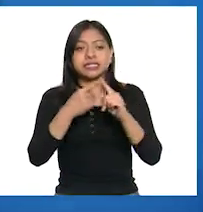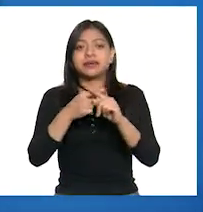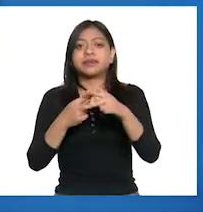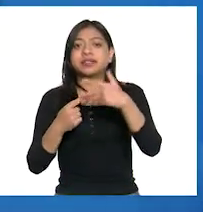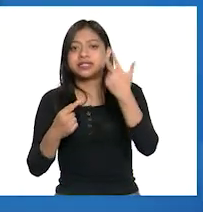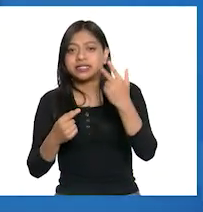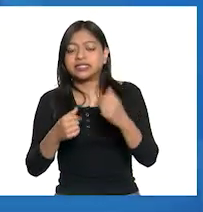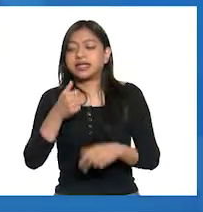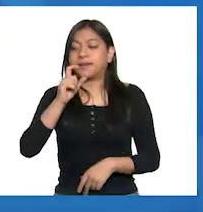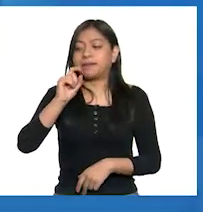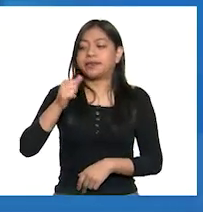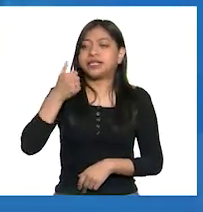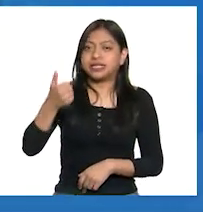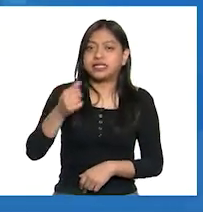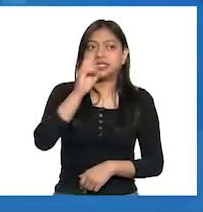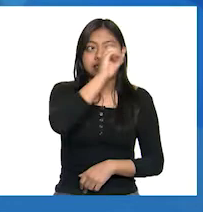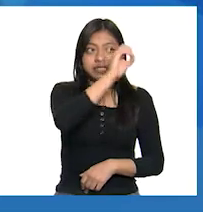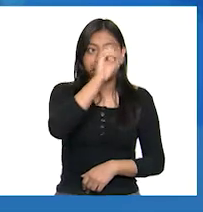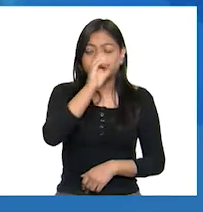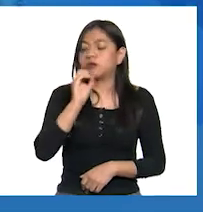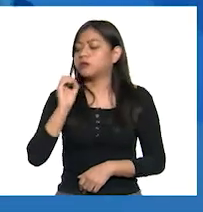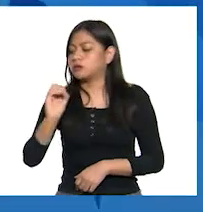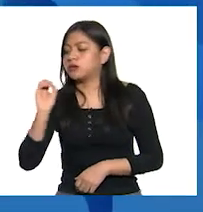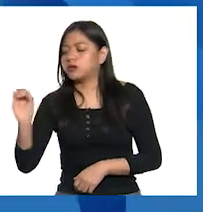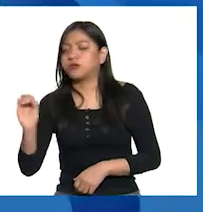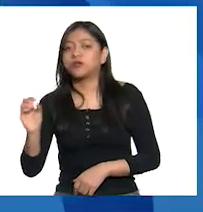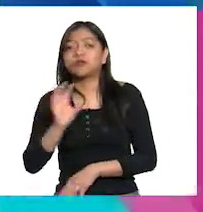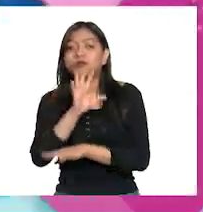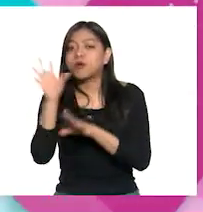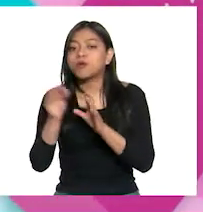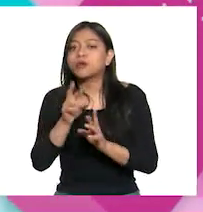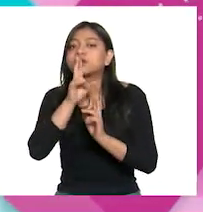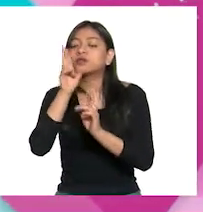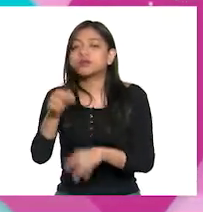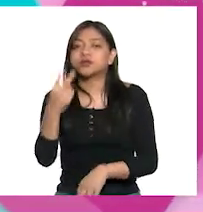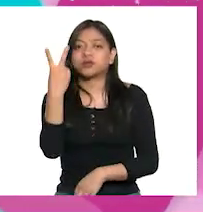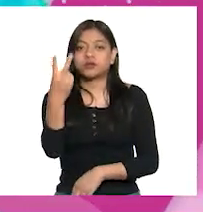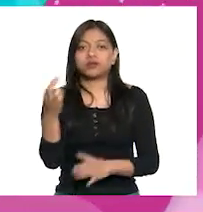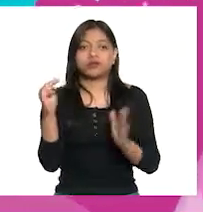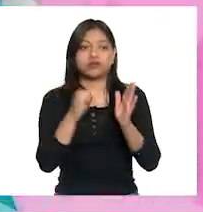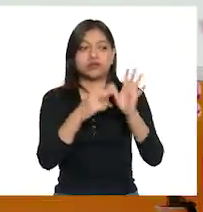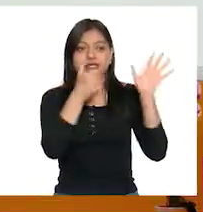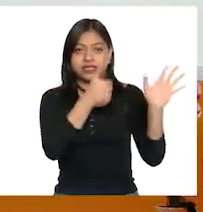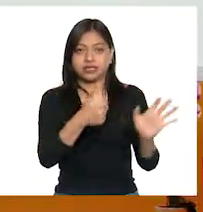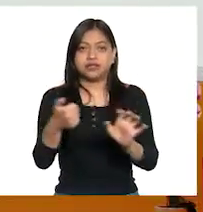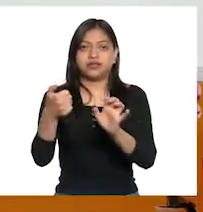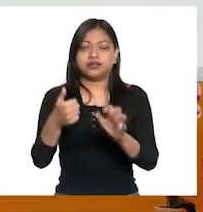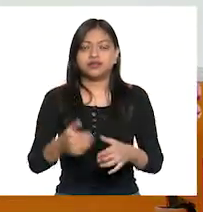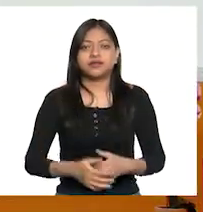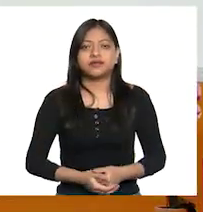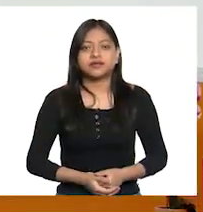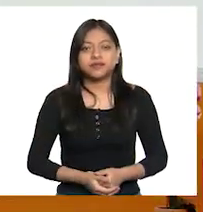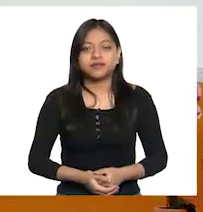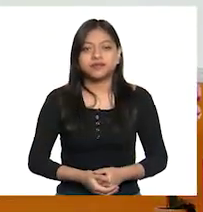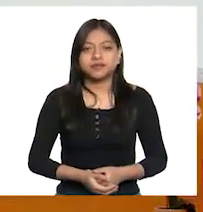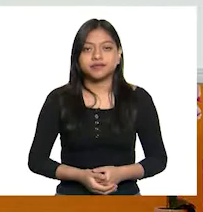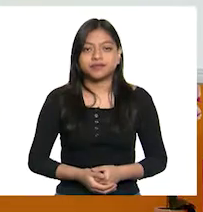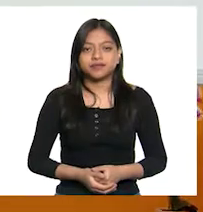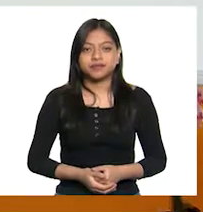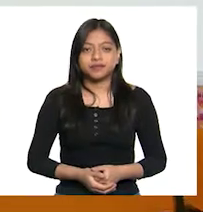dos ceros serían 2,600. Muy bien. Y lo voy a anotar aquí en esta parte de arriba.